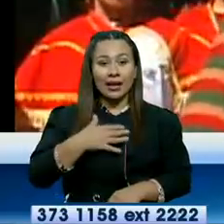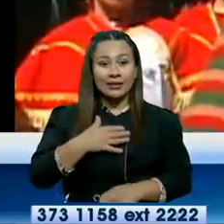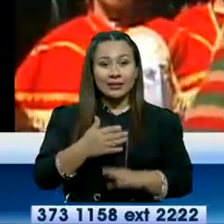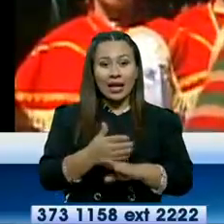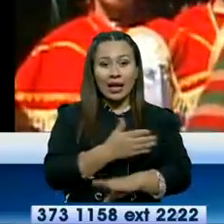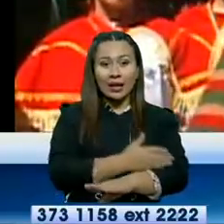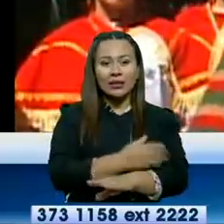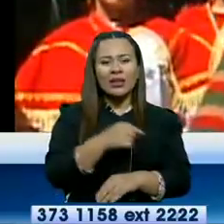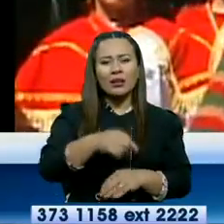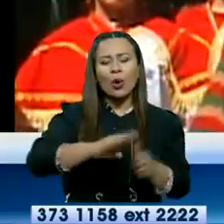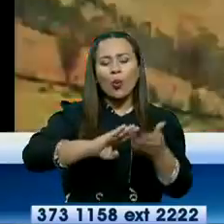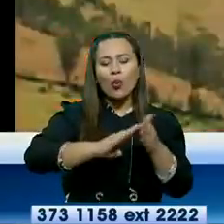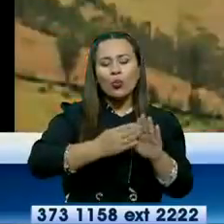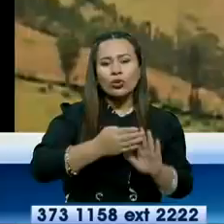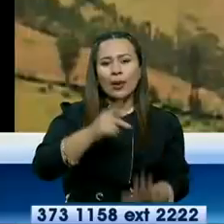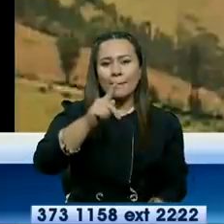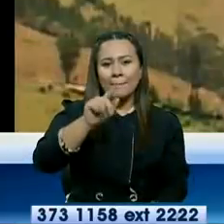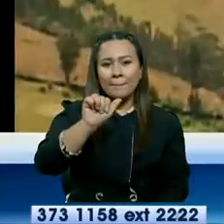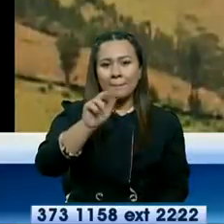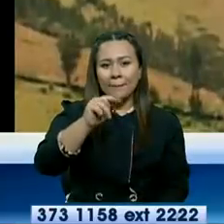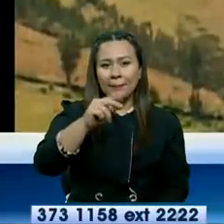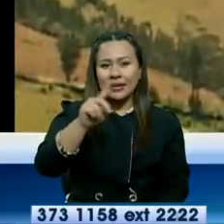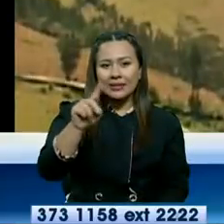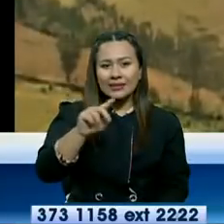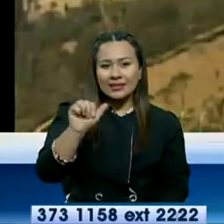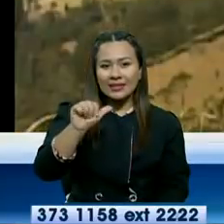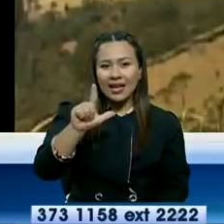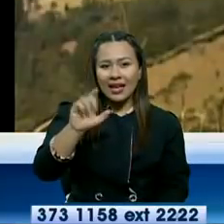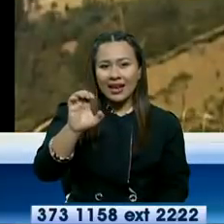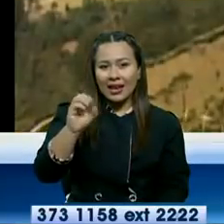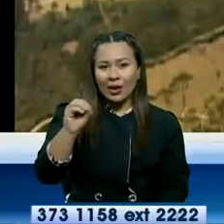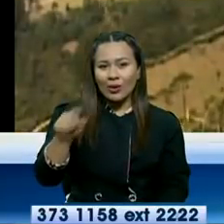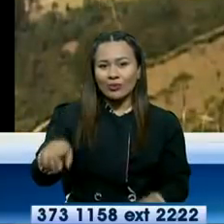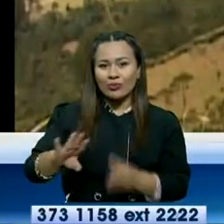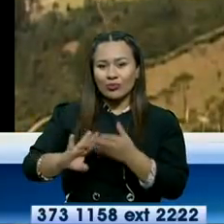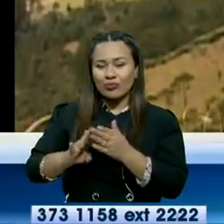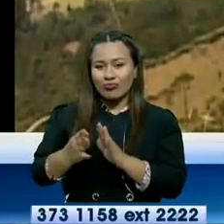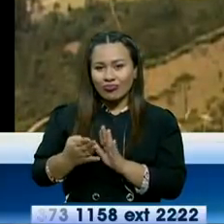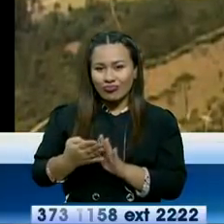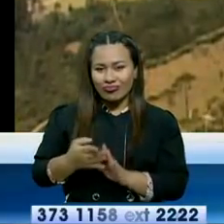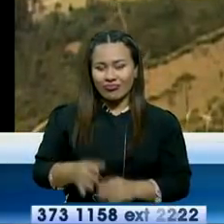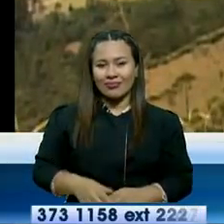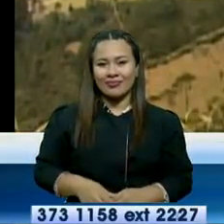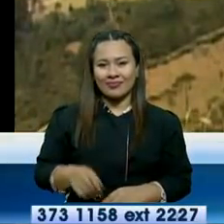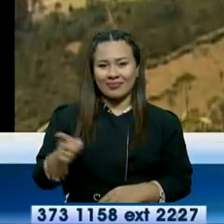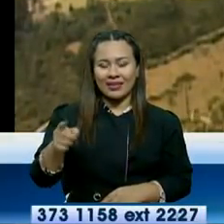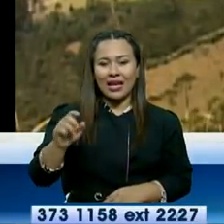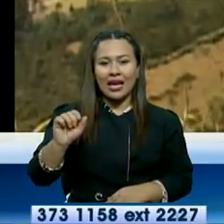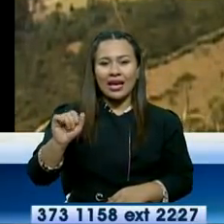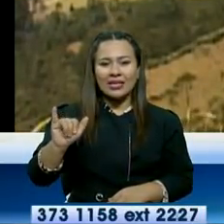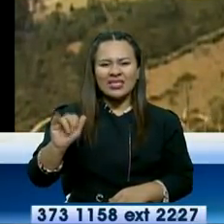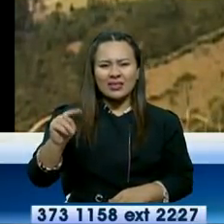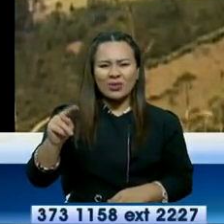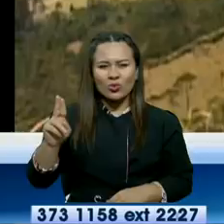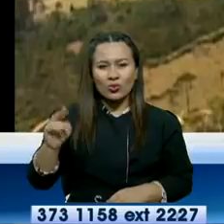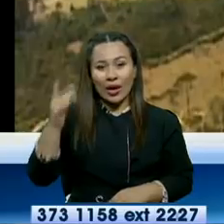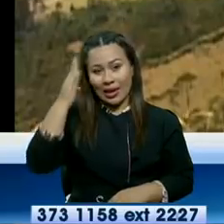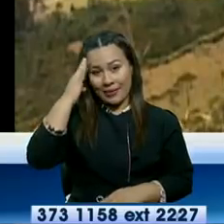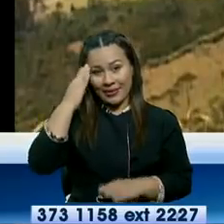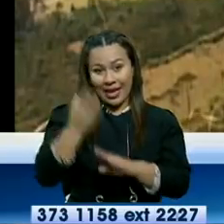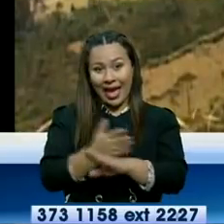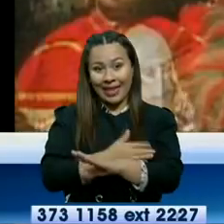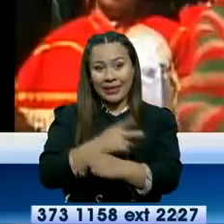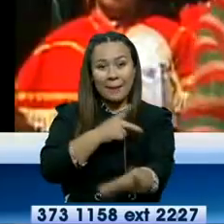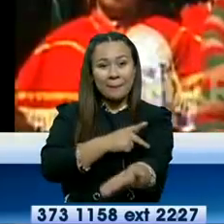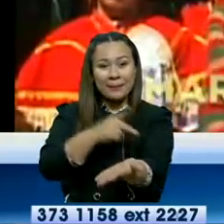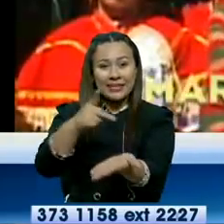panzaleos, los caras, estuvieron en la cordillera occidental los yungas, que ustedes saben muy bien que en la parte de